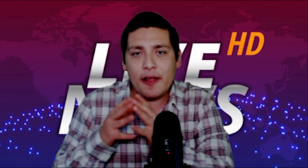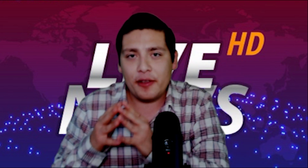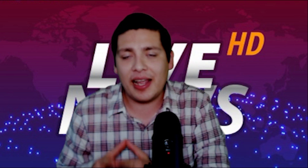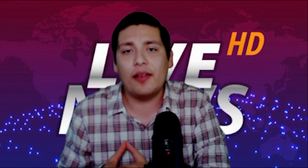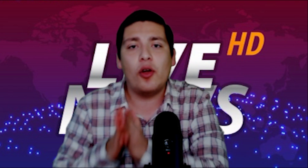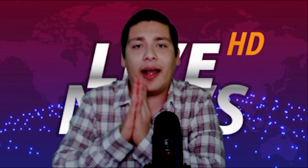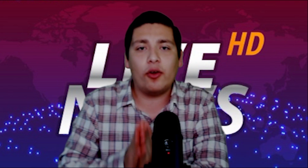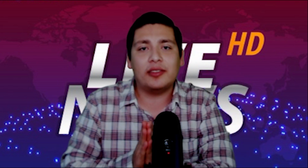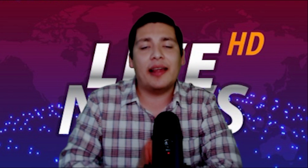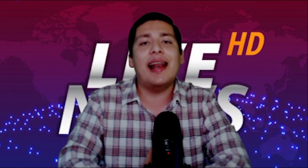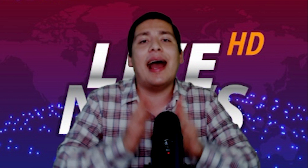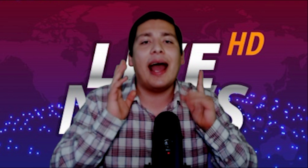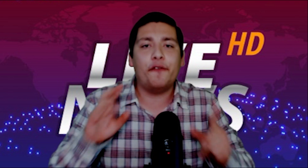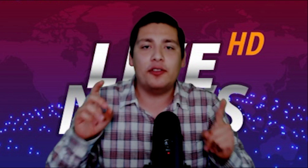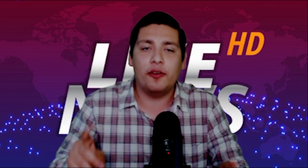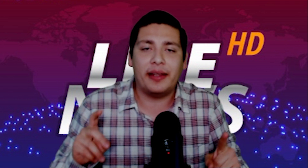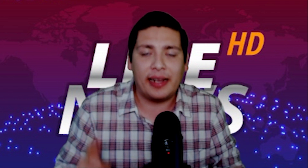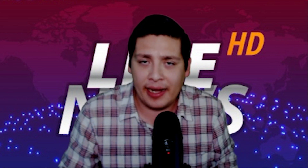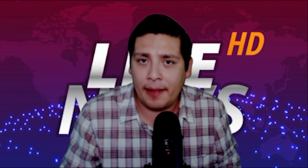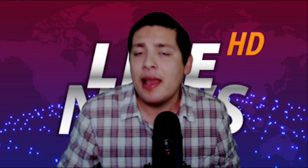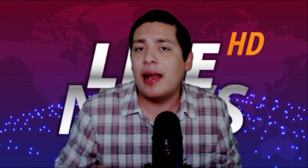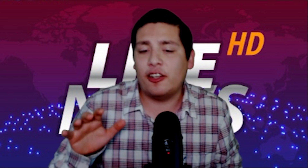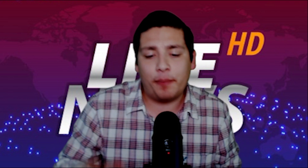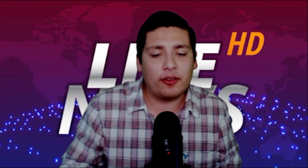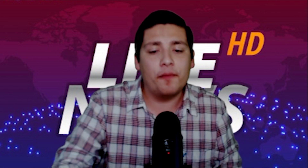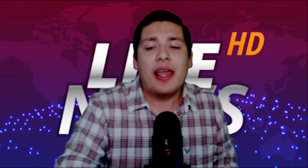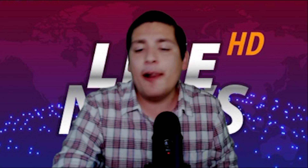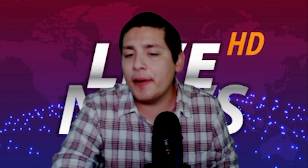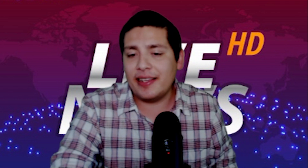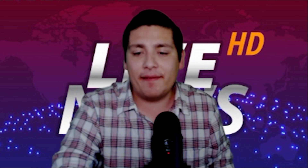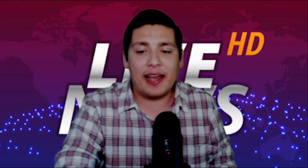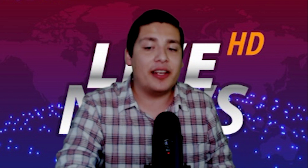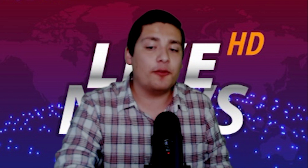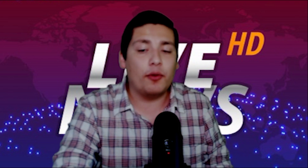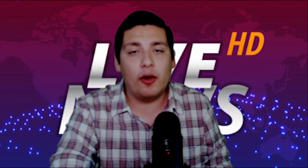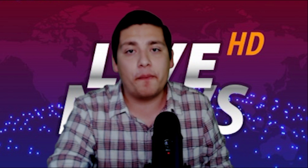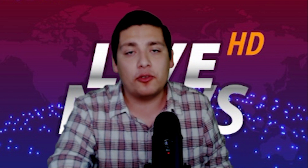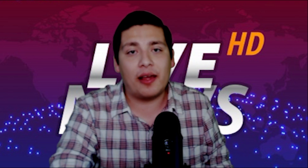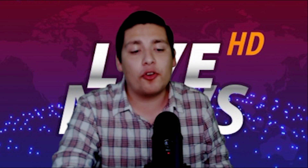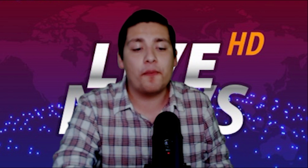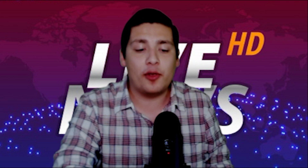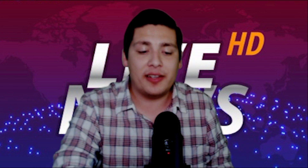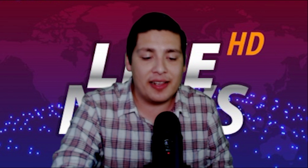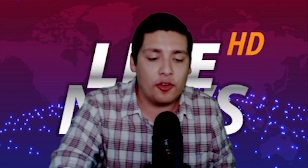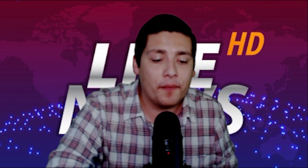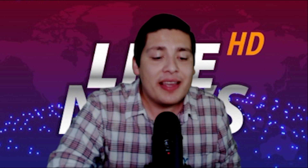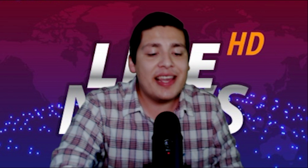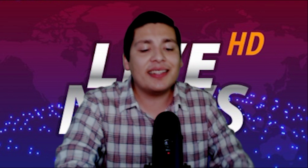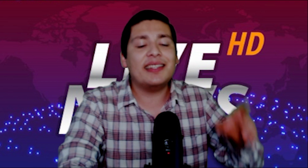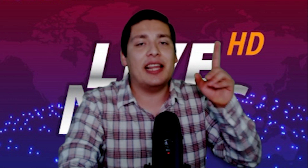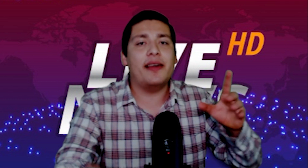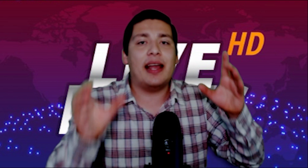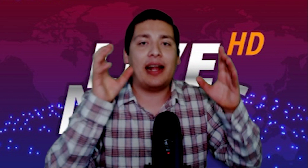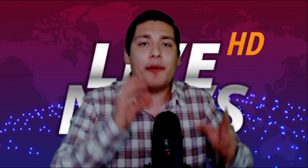han beneficiado a costa de la afición mexicana. Al respecto, el presidente Andrés Manuel López Obrador rompió el silencio, y